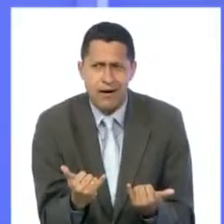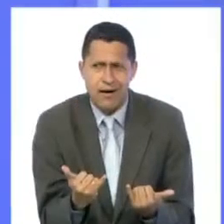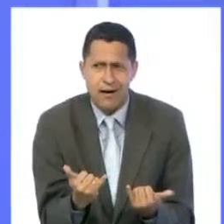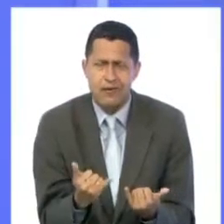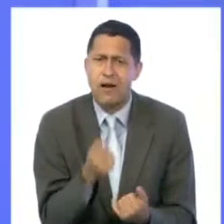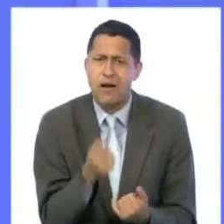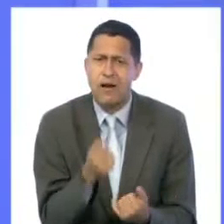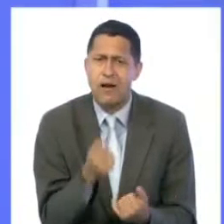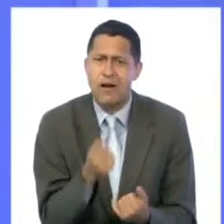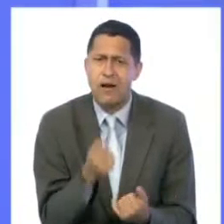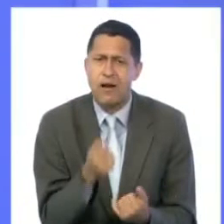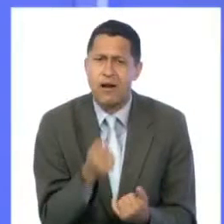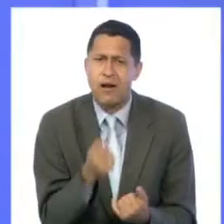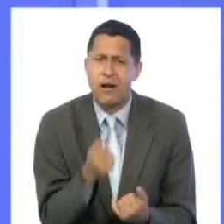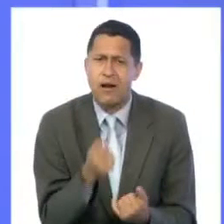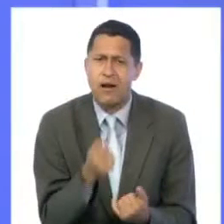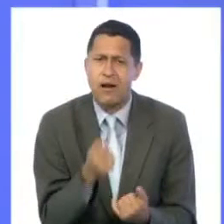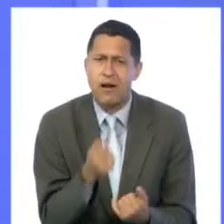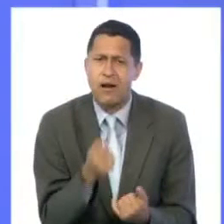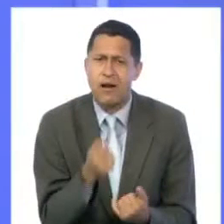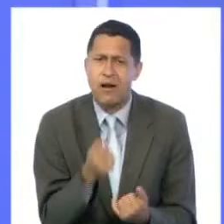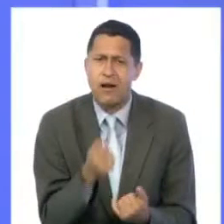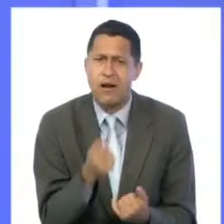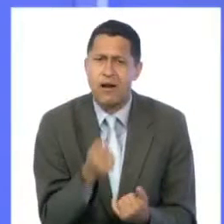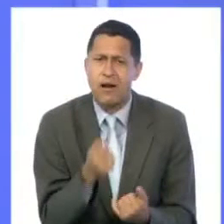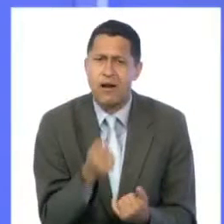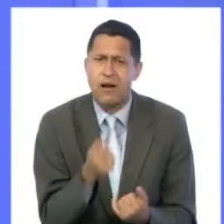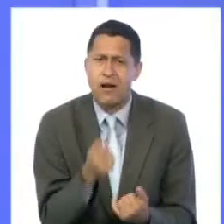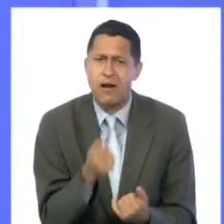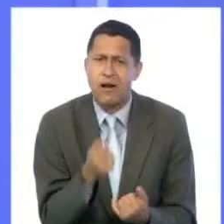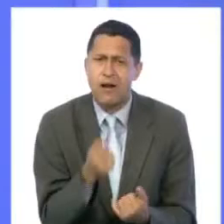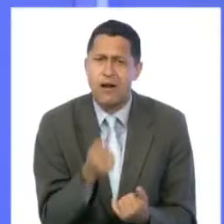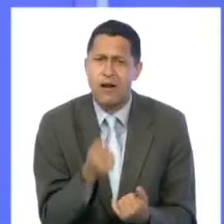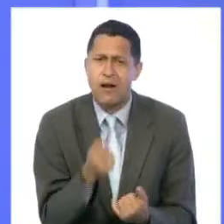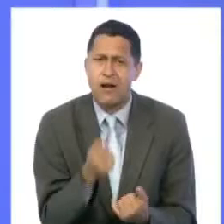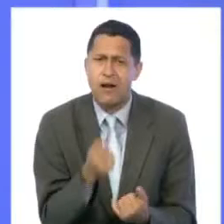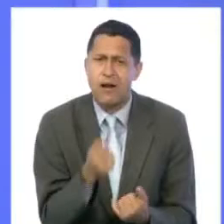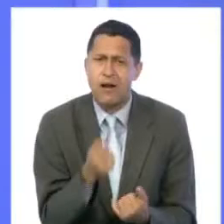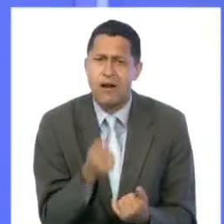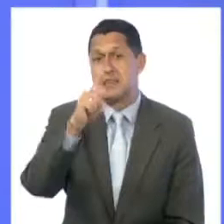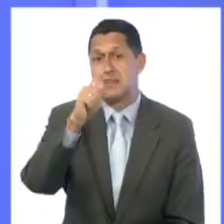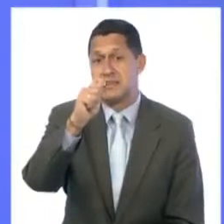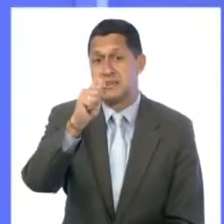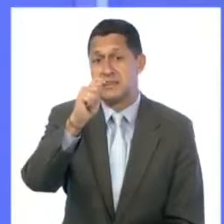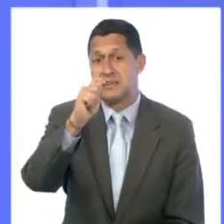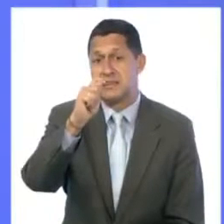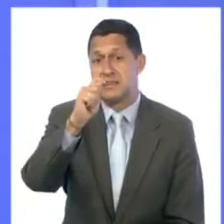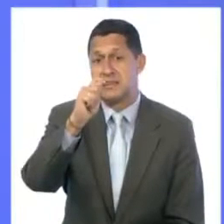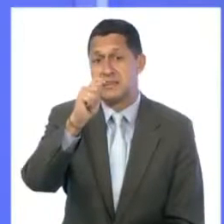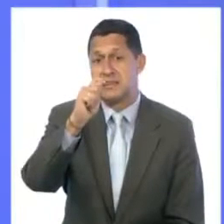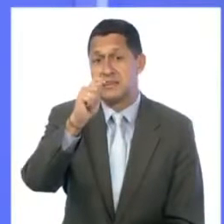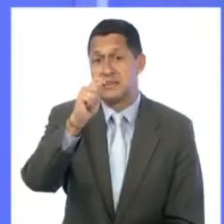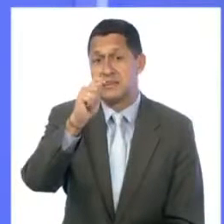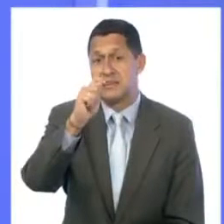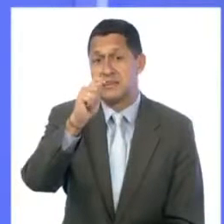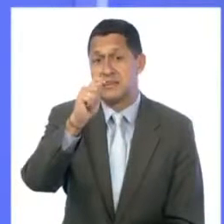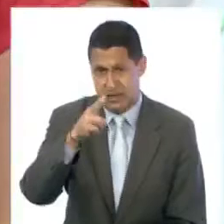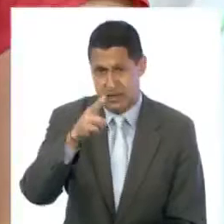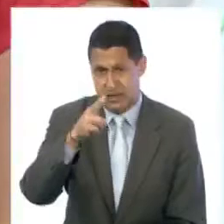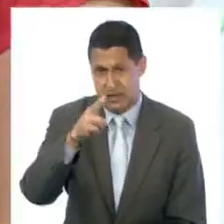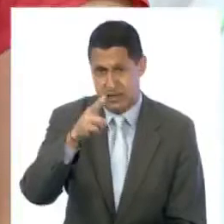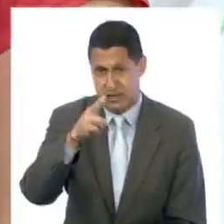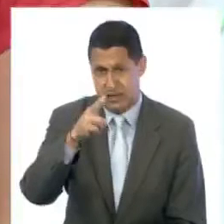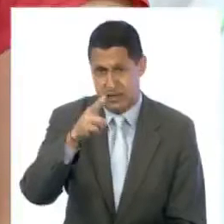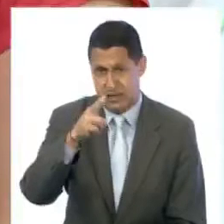por la invitación. Veíamos un abreboca sobre la hiperactividad y del déficit de atención antes de irnos a la pausa, pero vamos a recordarle a esas personas que se